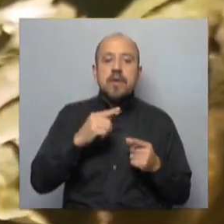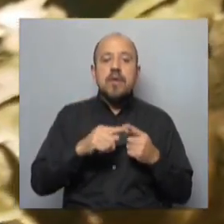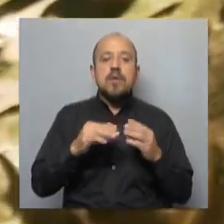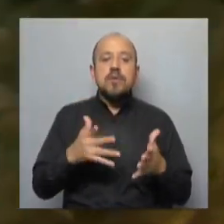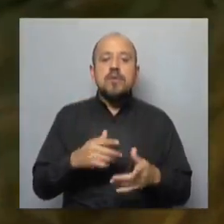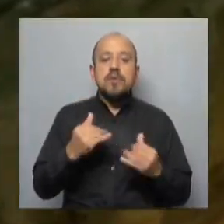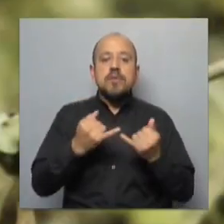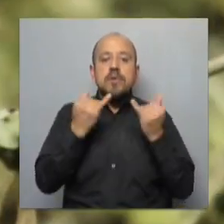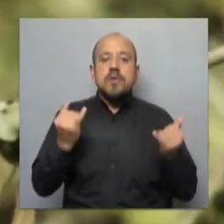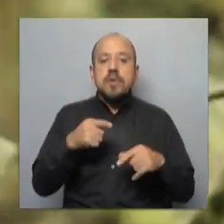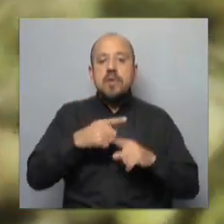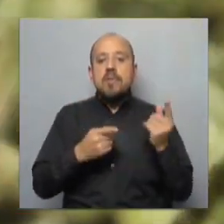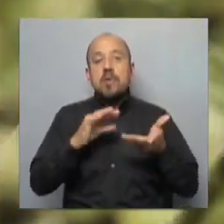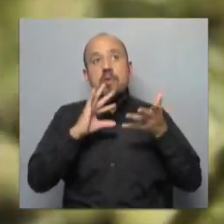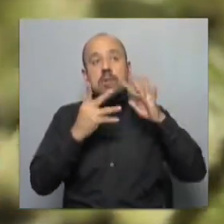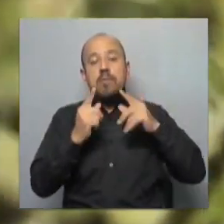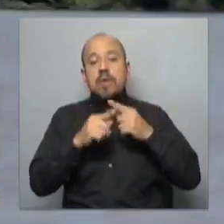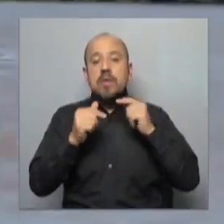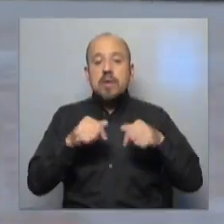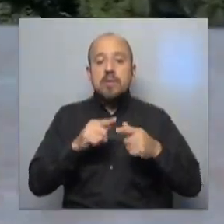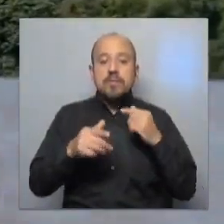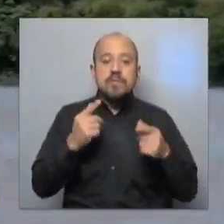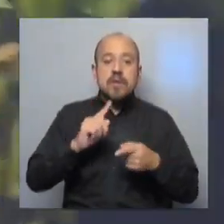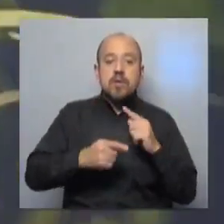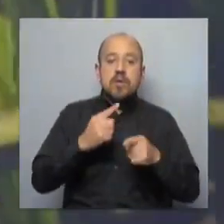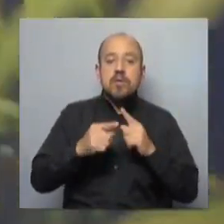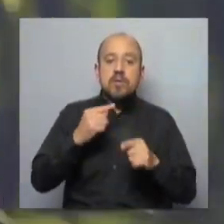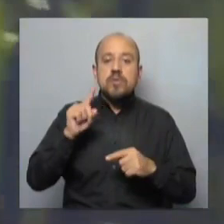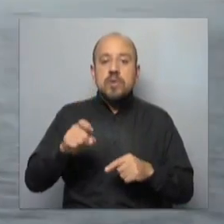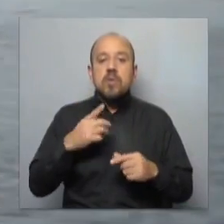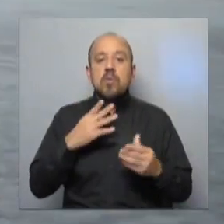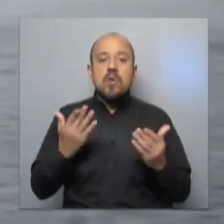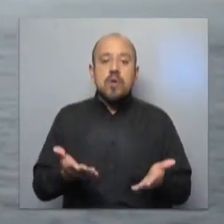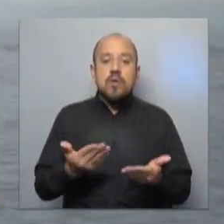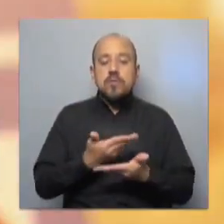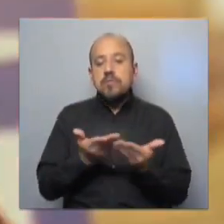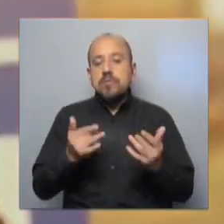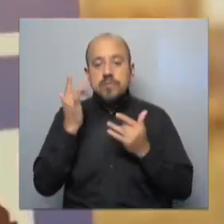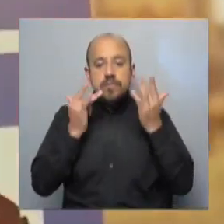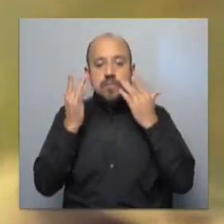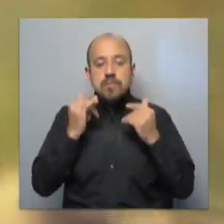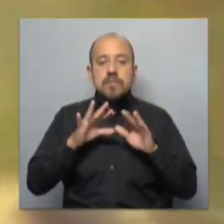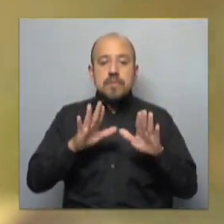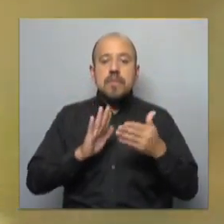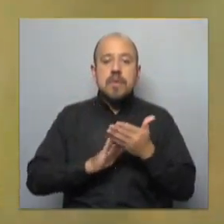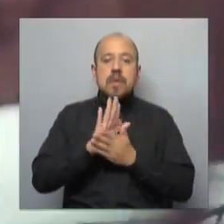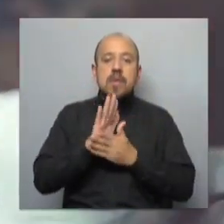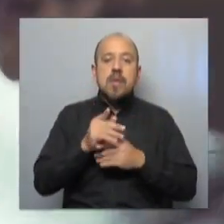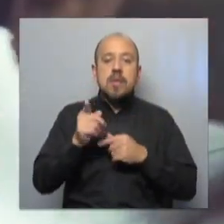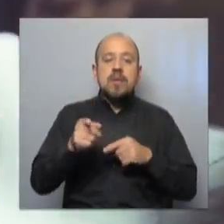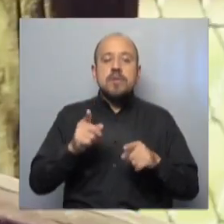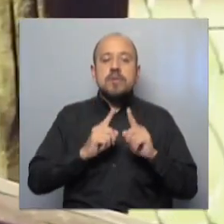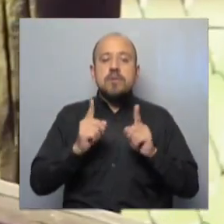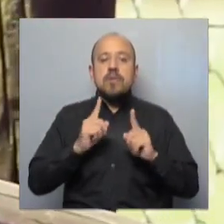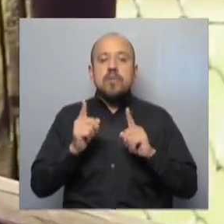motivo del día del medio ambiente la coordinación por el agua invita a participar de actividades artísticas a las 10 de la mañana en la explanada de la universidad